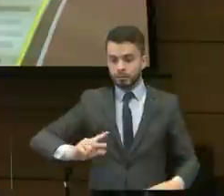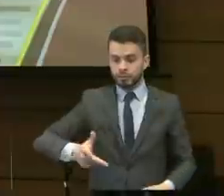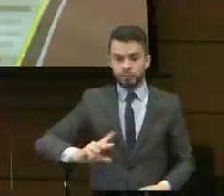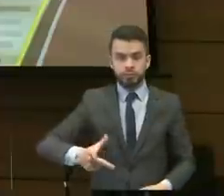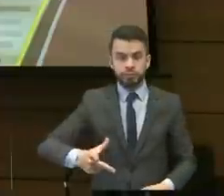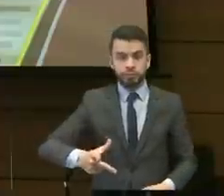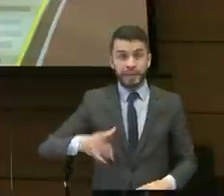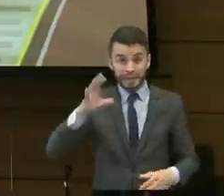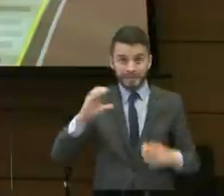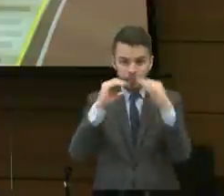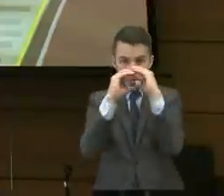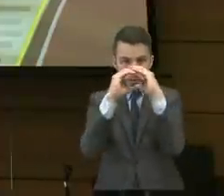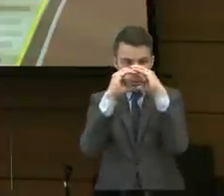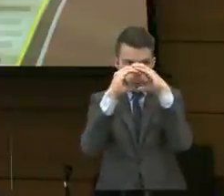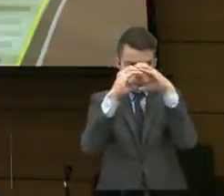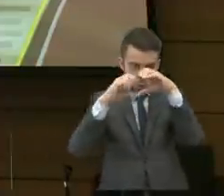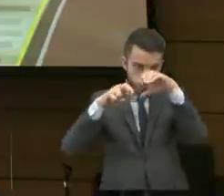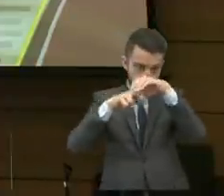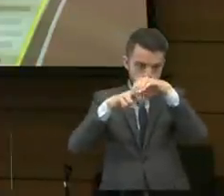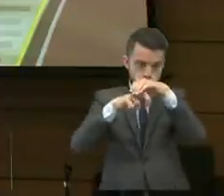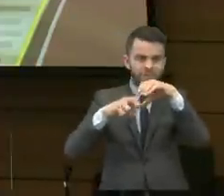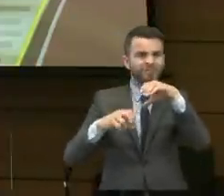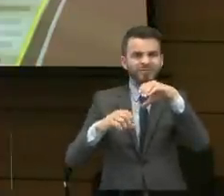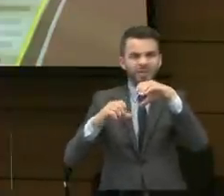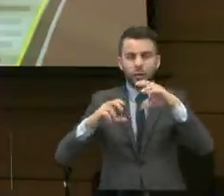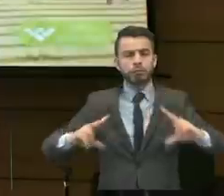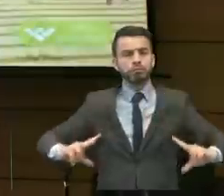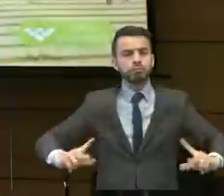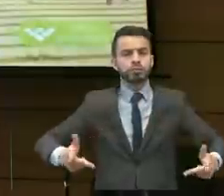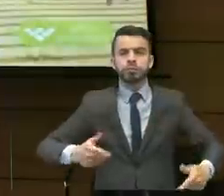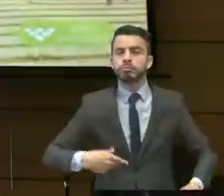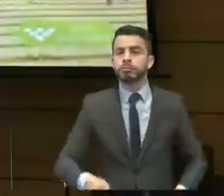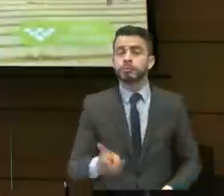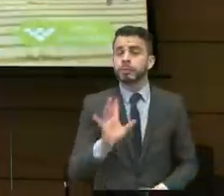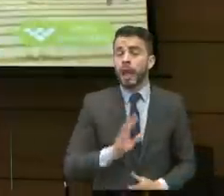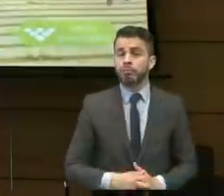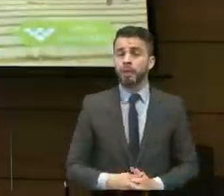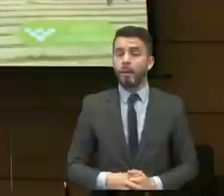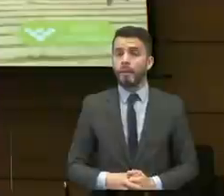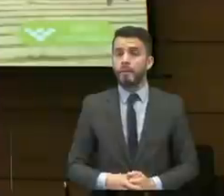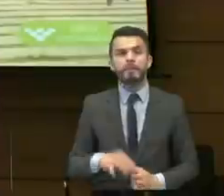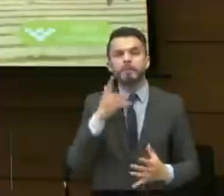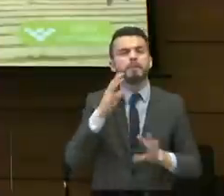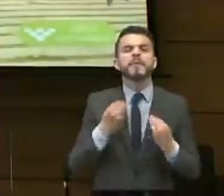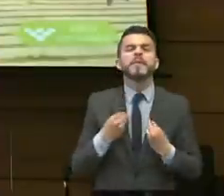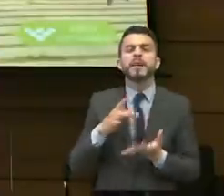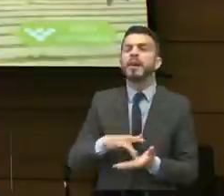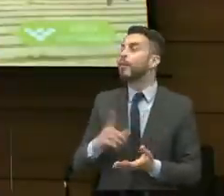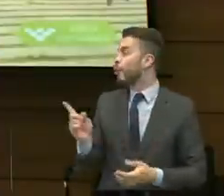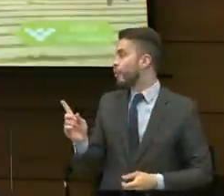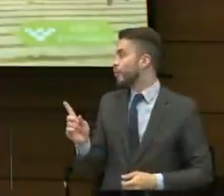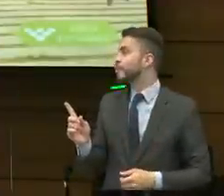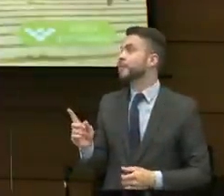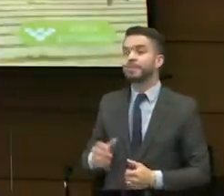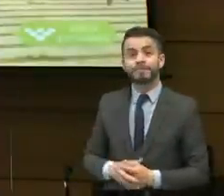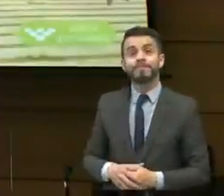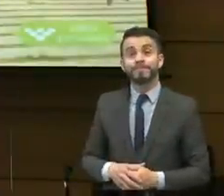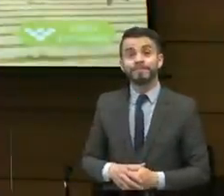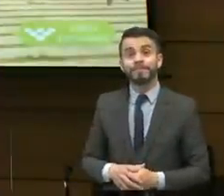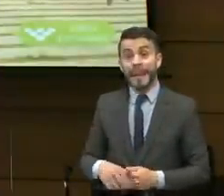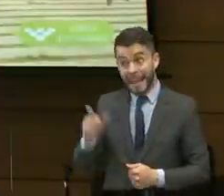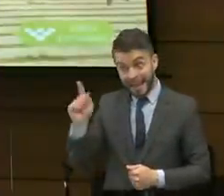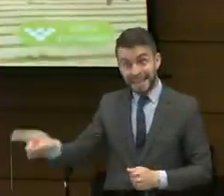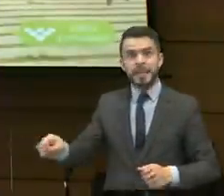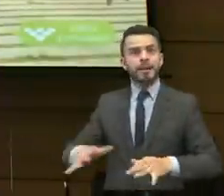gran cajón. Ahora les explicamos cómo vamos a hacer eso. Y más o menos se podría vivir así. Ahora esto es una gran